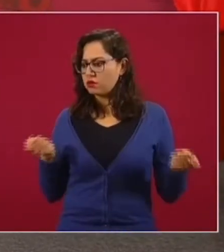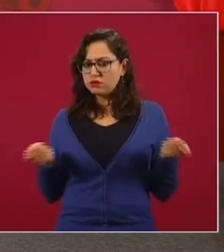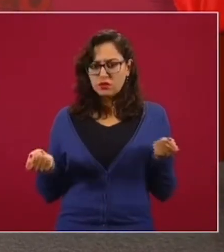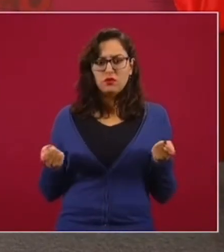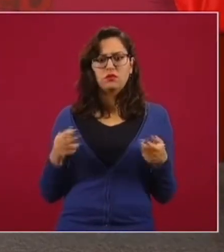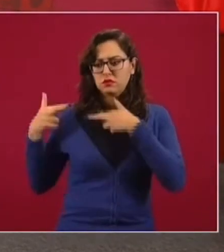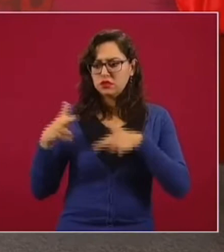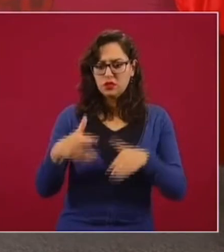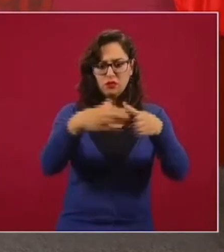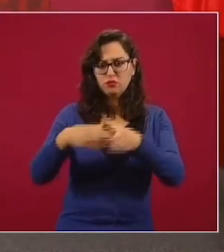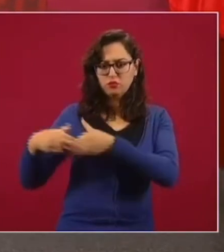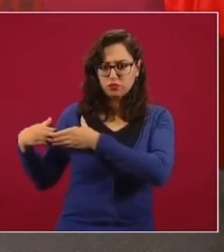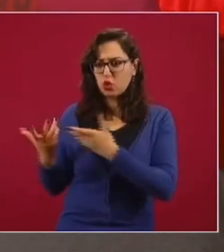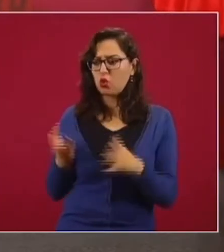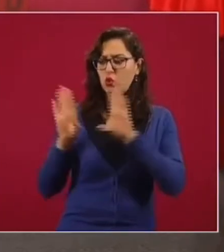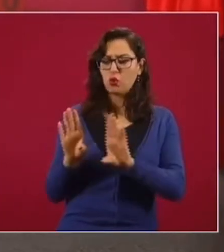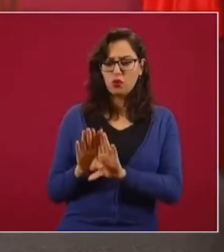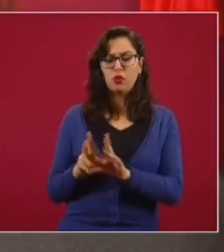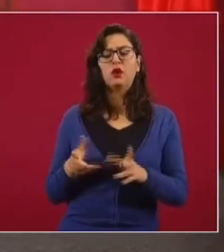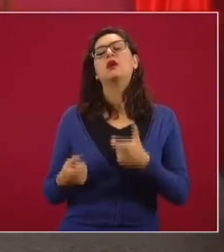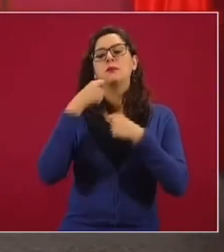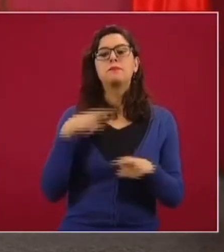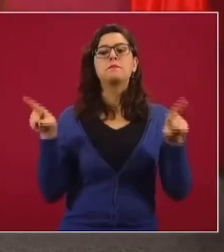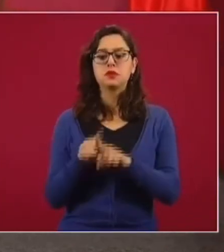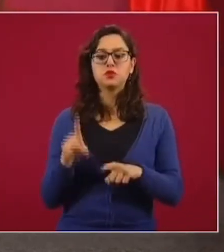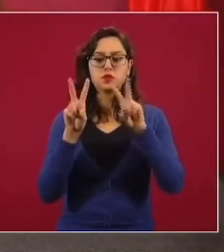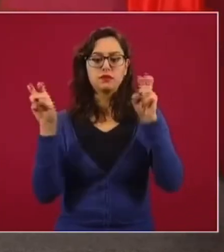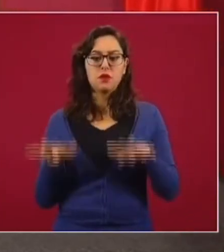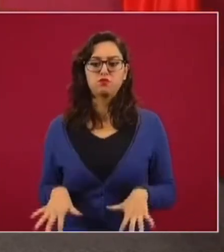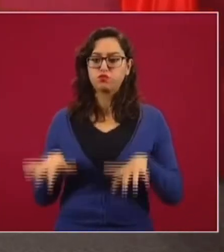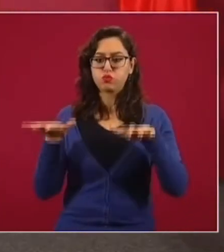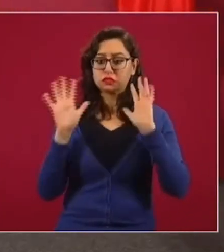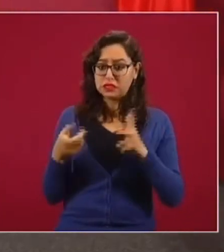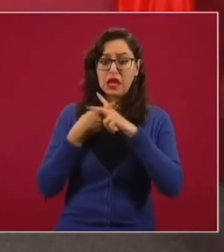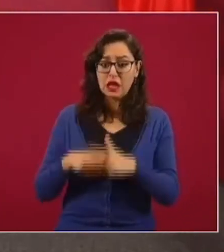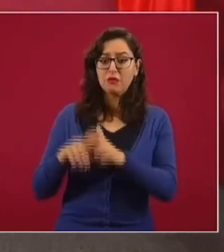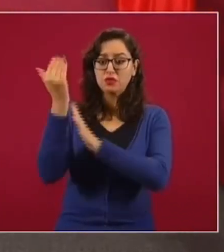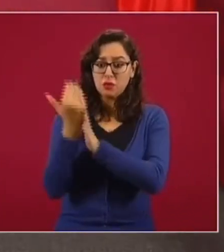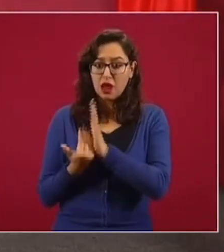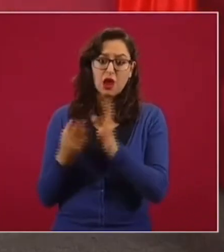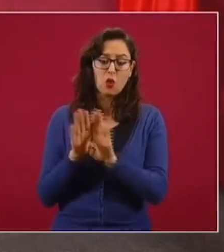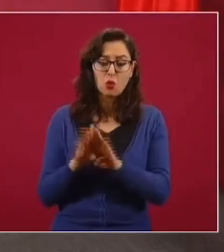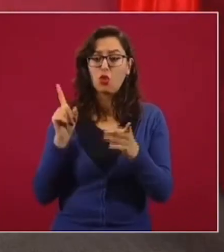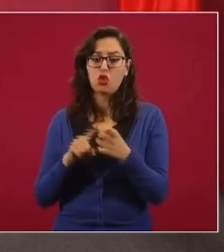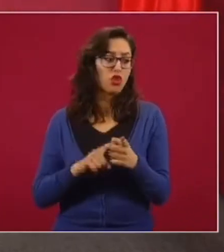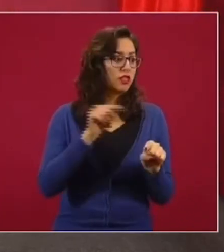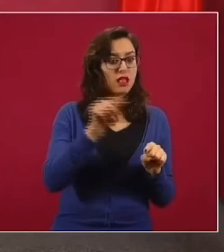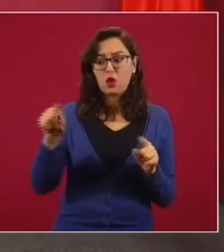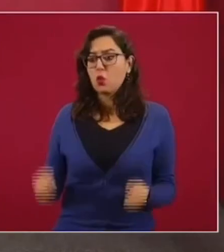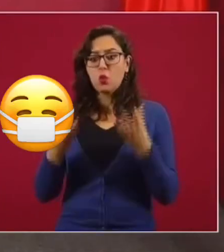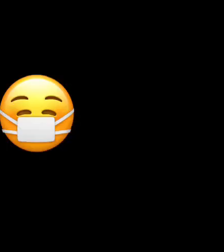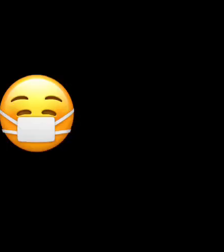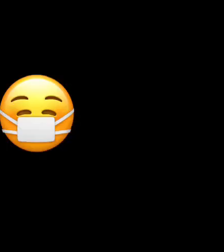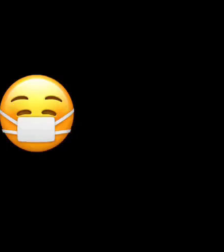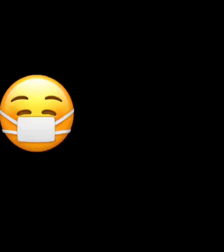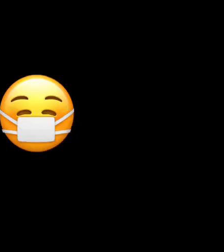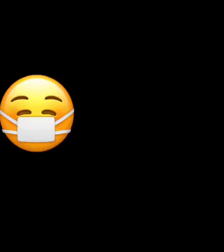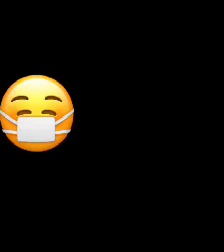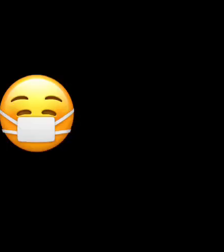y cómo está la inundación, si ya está bajando el agua, en dónde, cuánto tiempo nos va a llevar así,